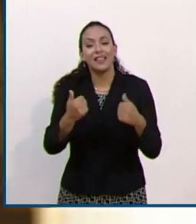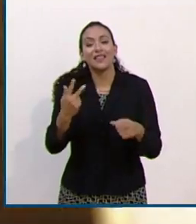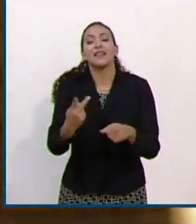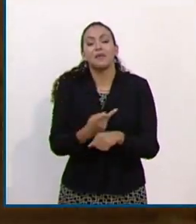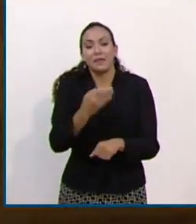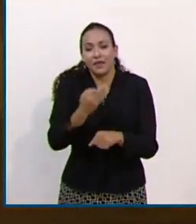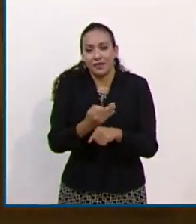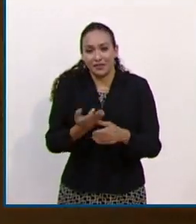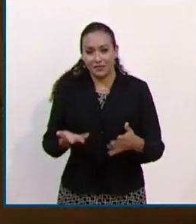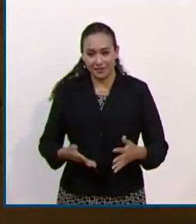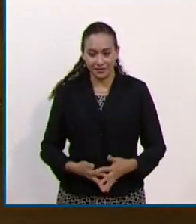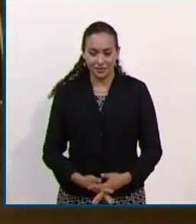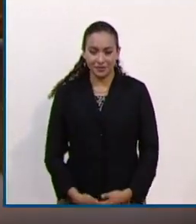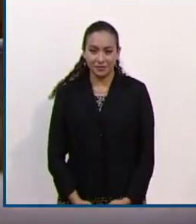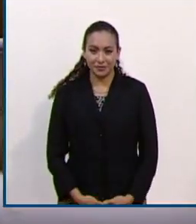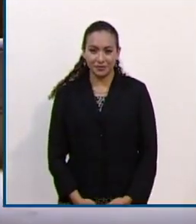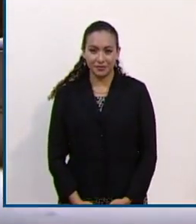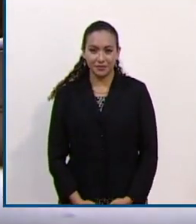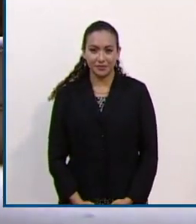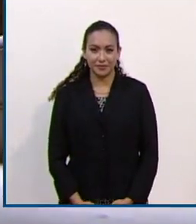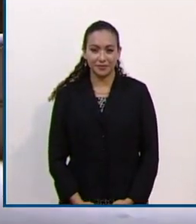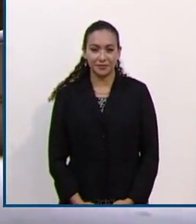presente.